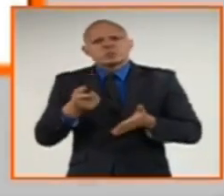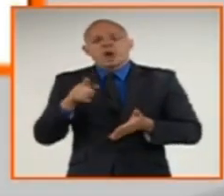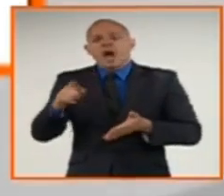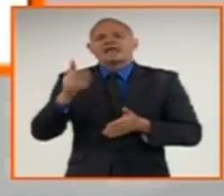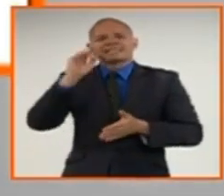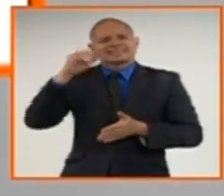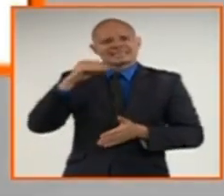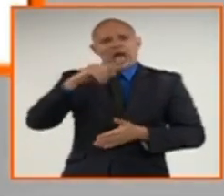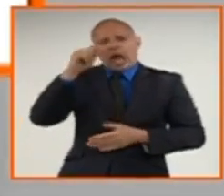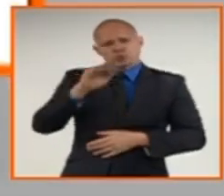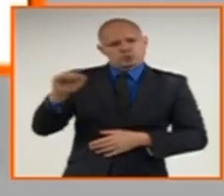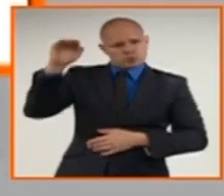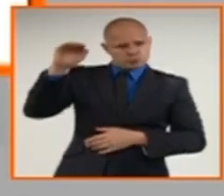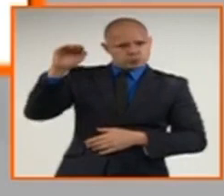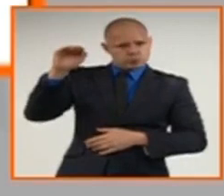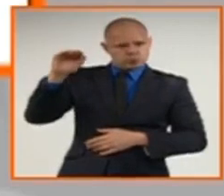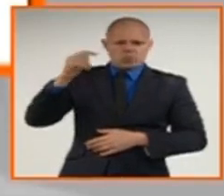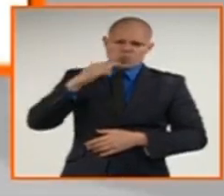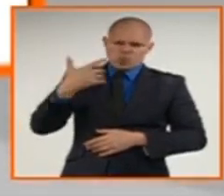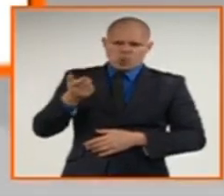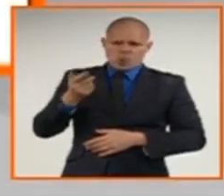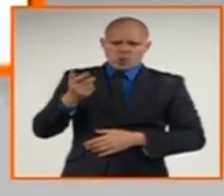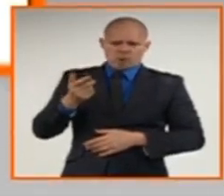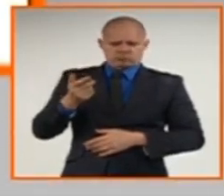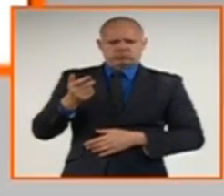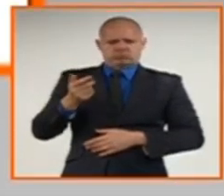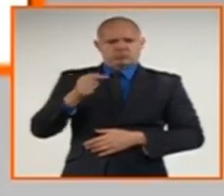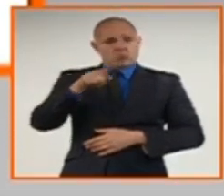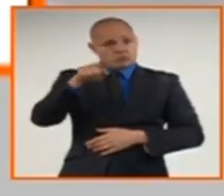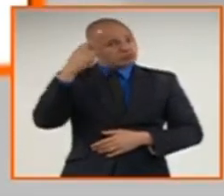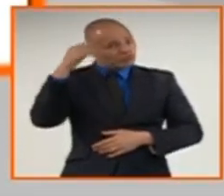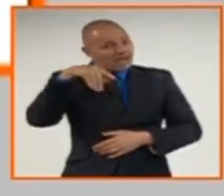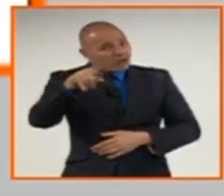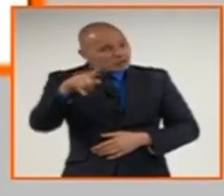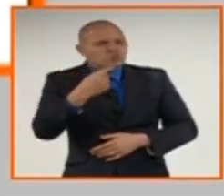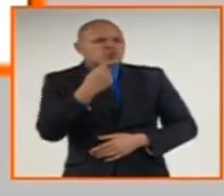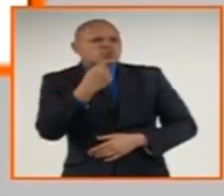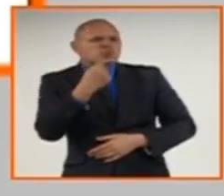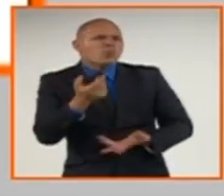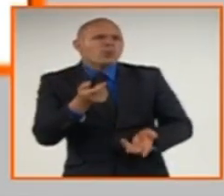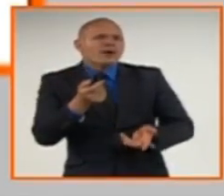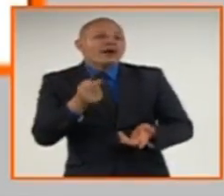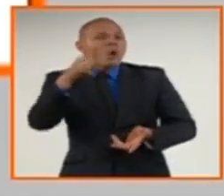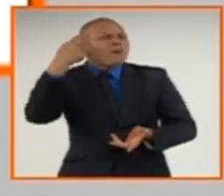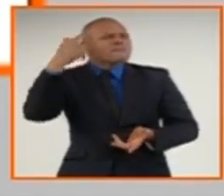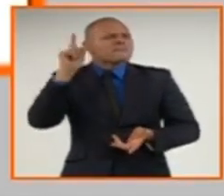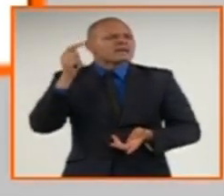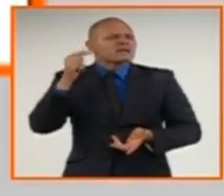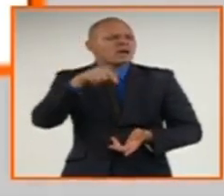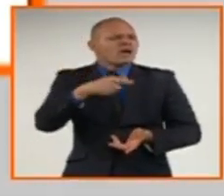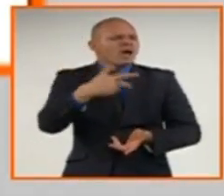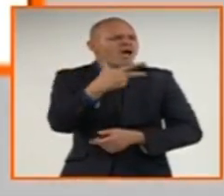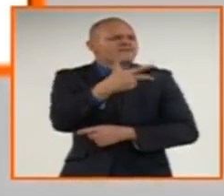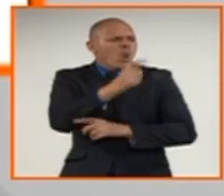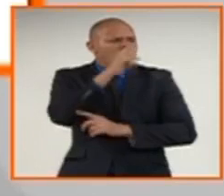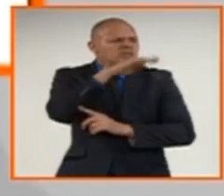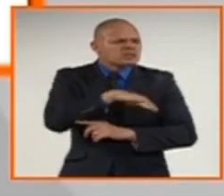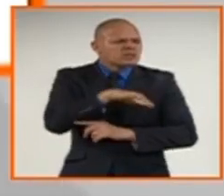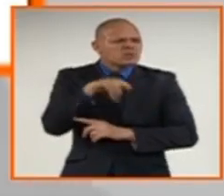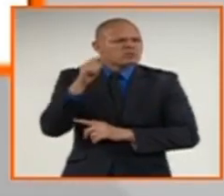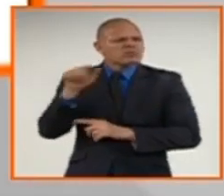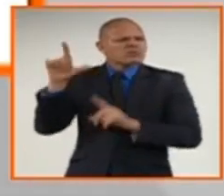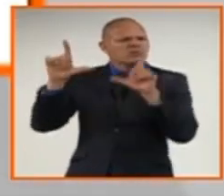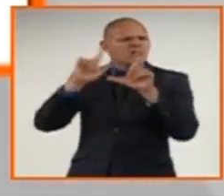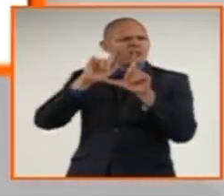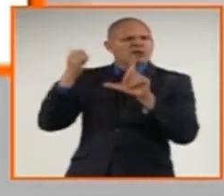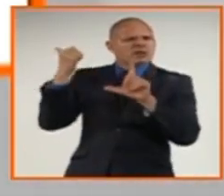bueno, estamos hablando de vacunas pediátricas, pero quería hacer la relación con el hecho de que también el